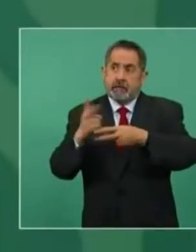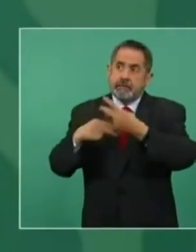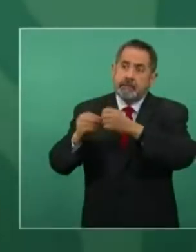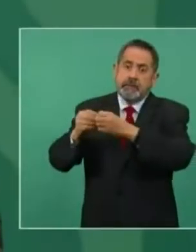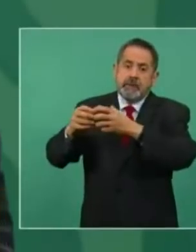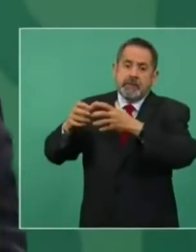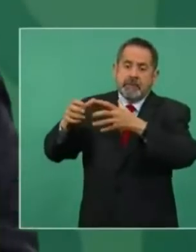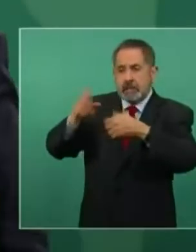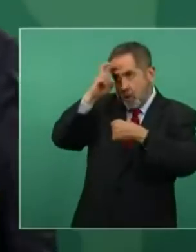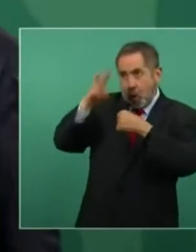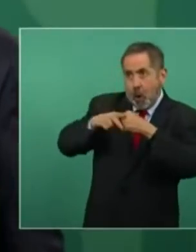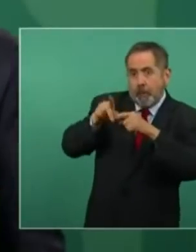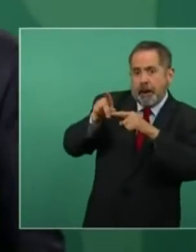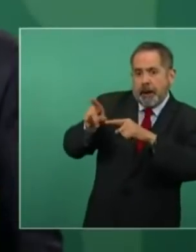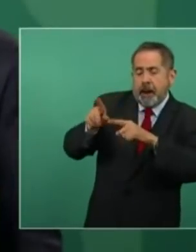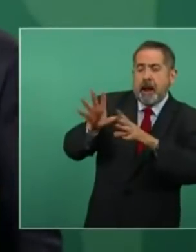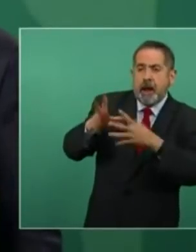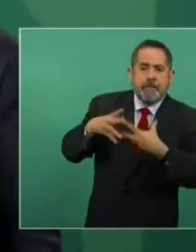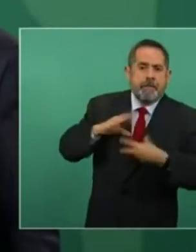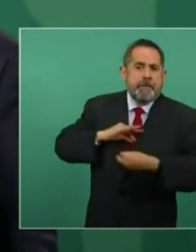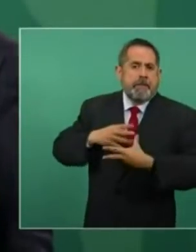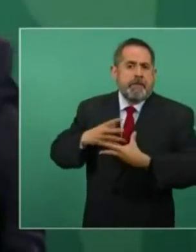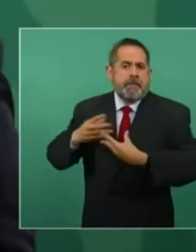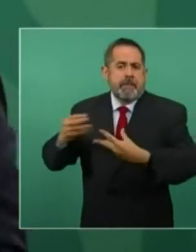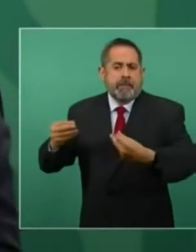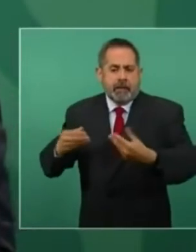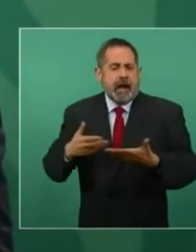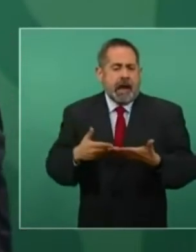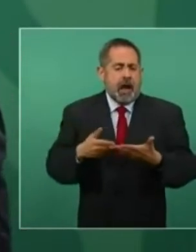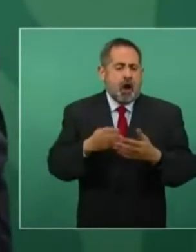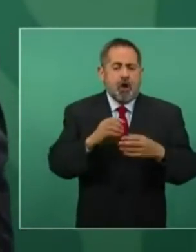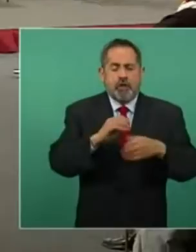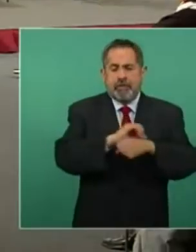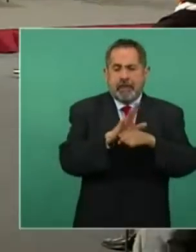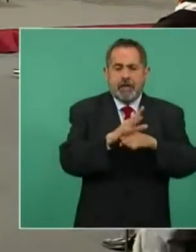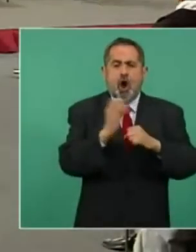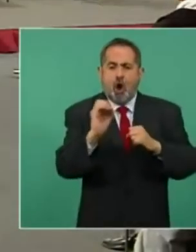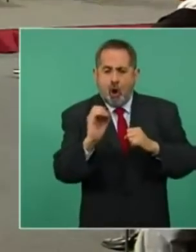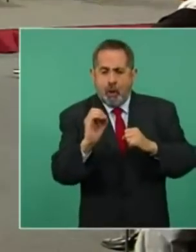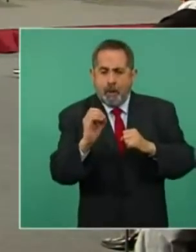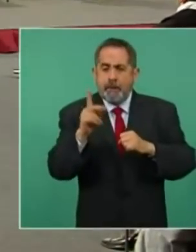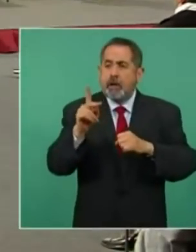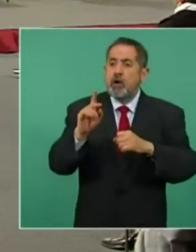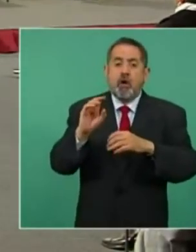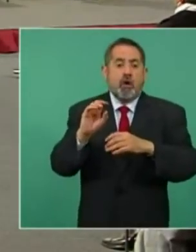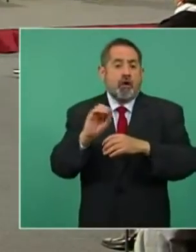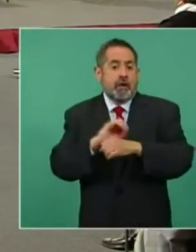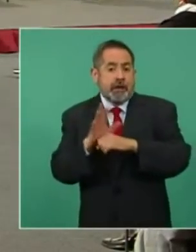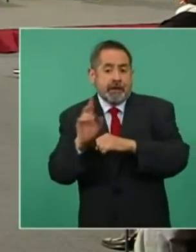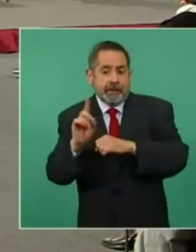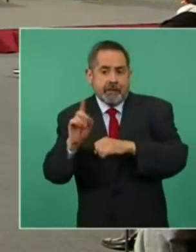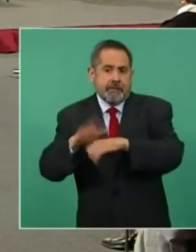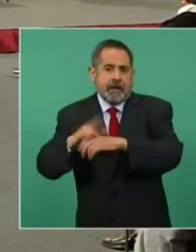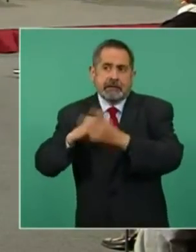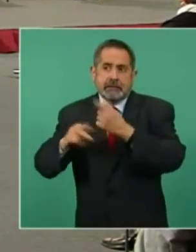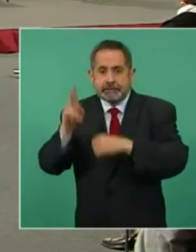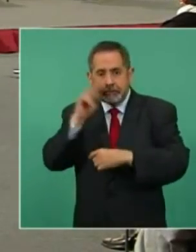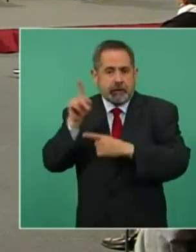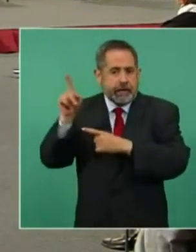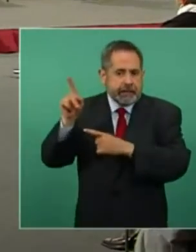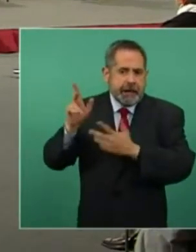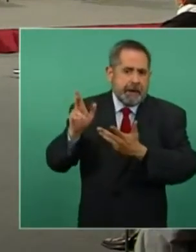de contagiados económicos entonces vamos están informando de esta reunión vamos a tener otro en enero